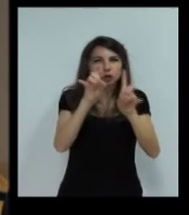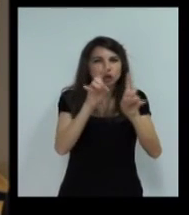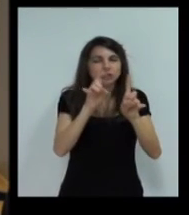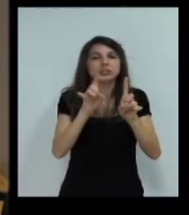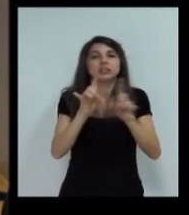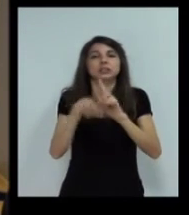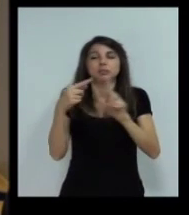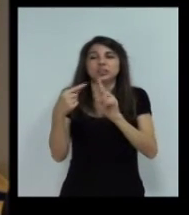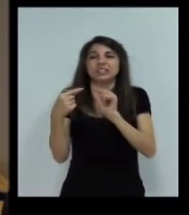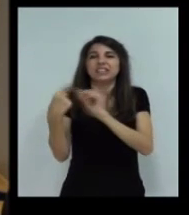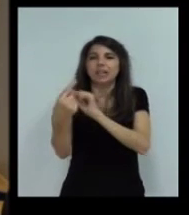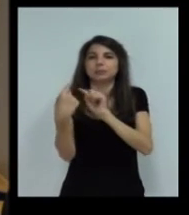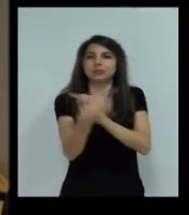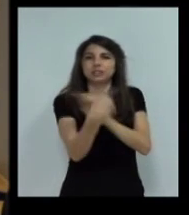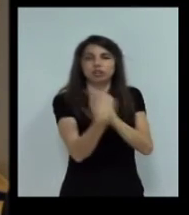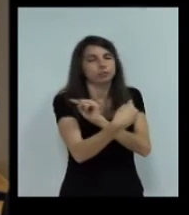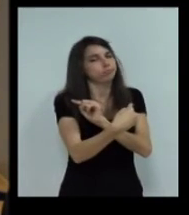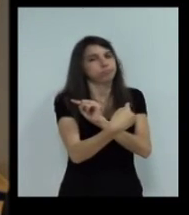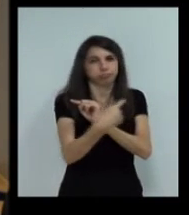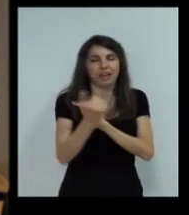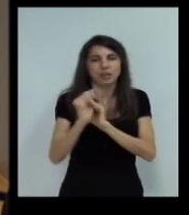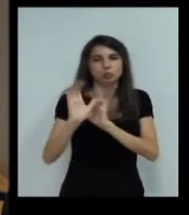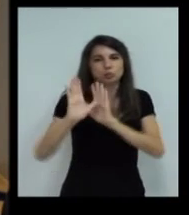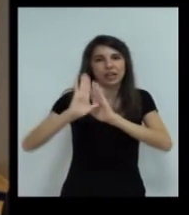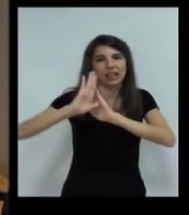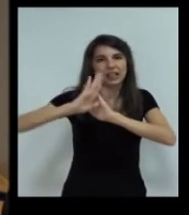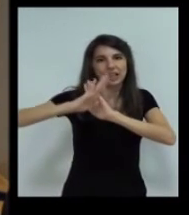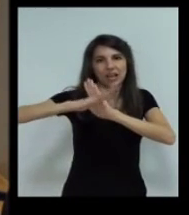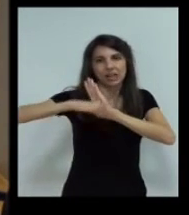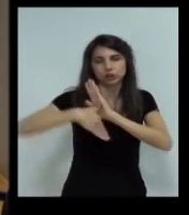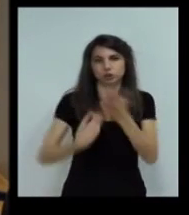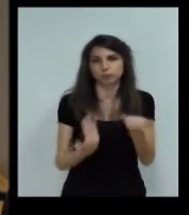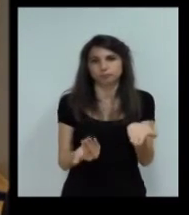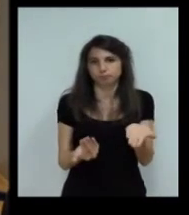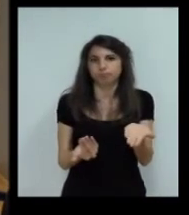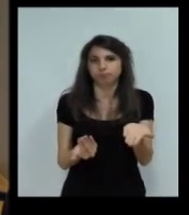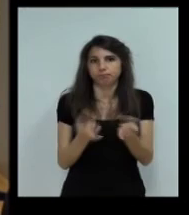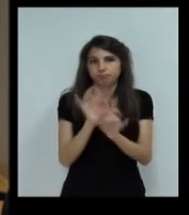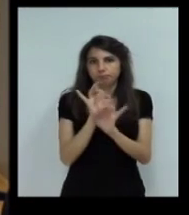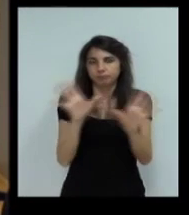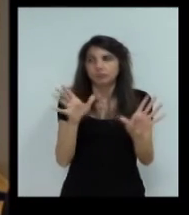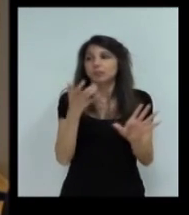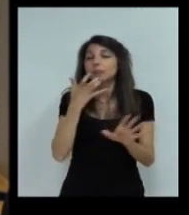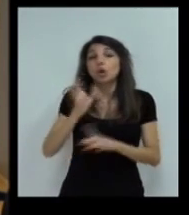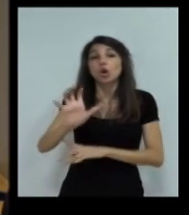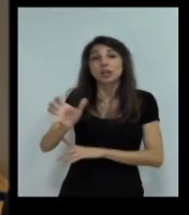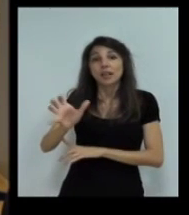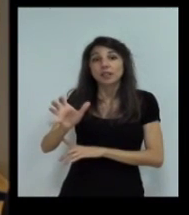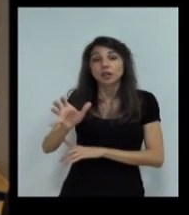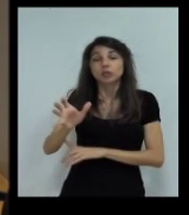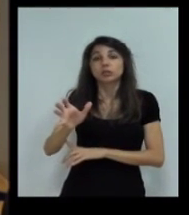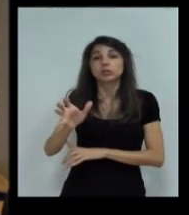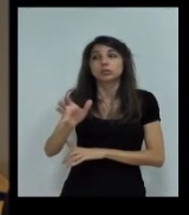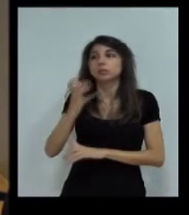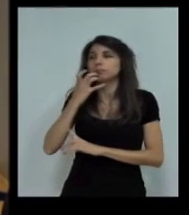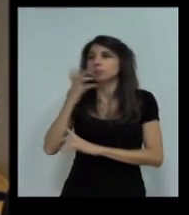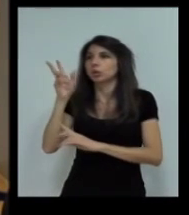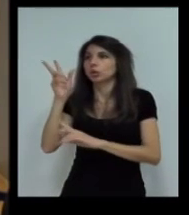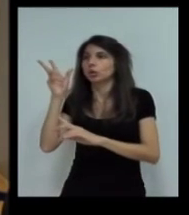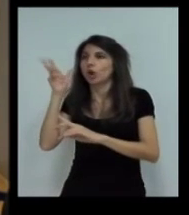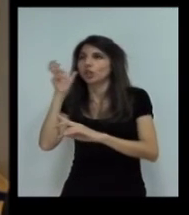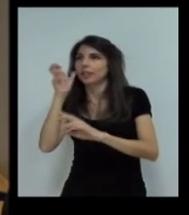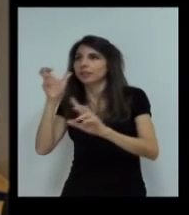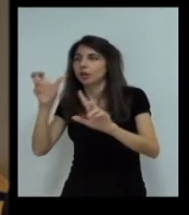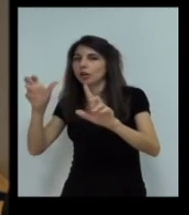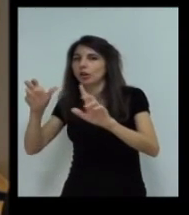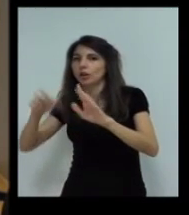transmisores, es un retraso temporal de la red de TDT. Pero eso la radio por donde estás viendo el partido, la televisión por donde lo estás